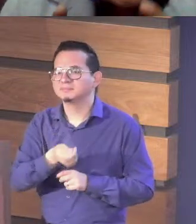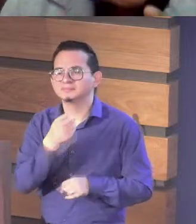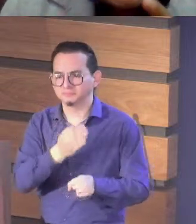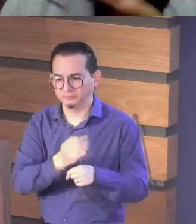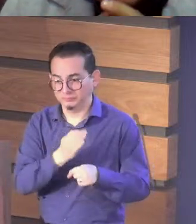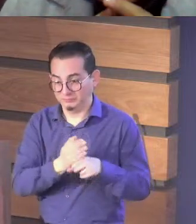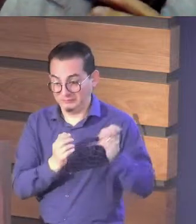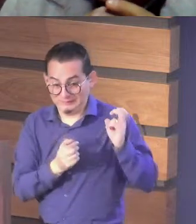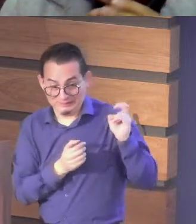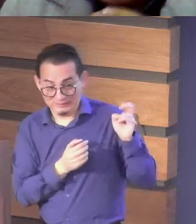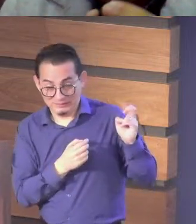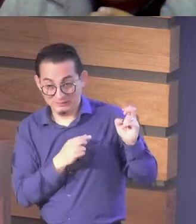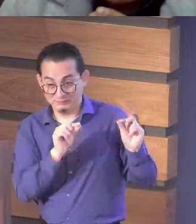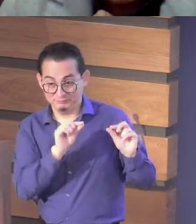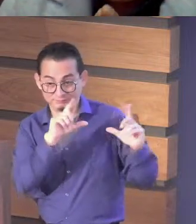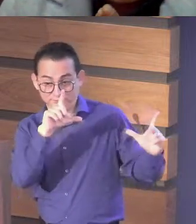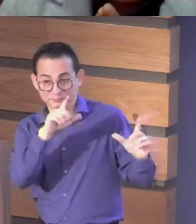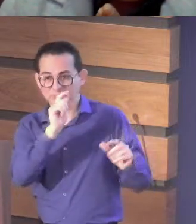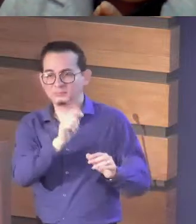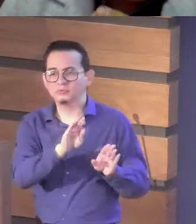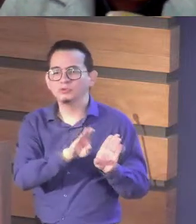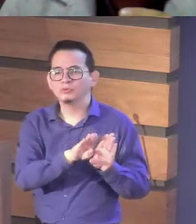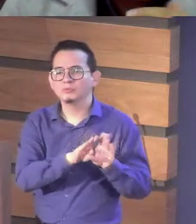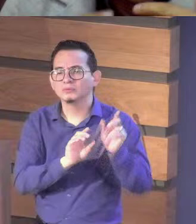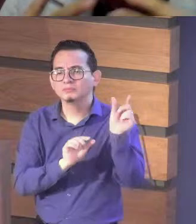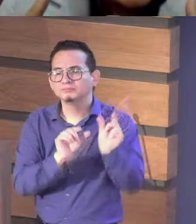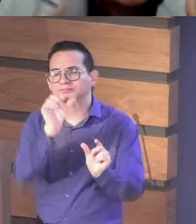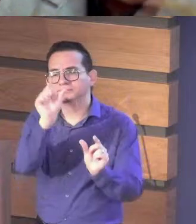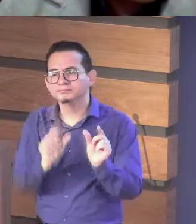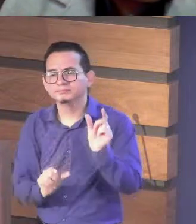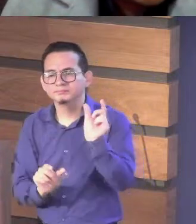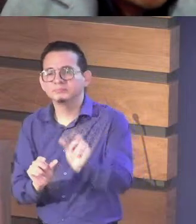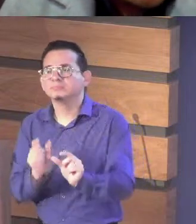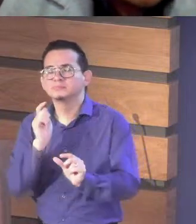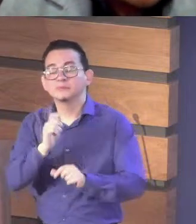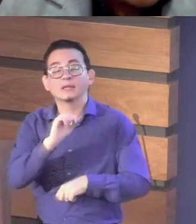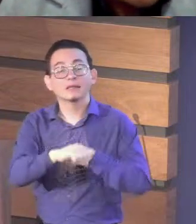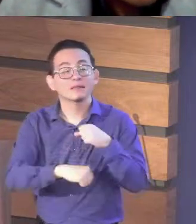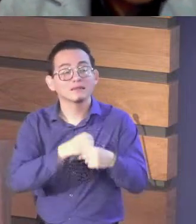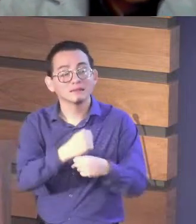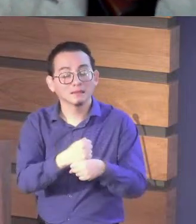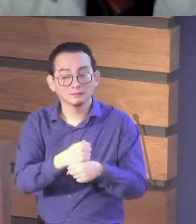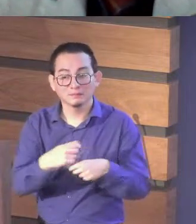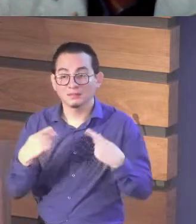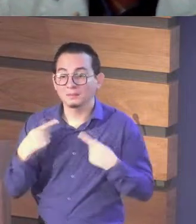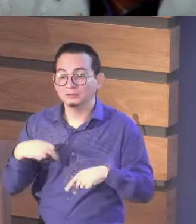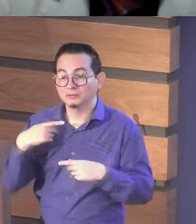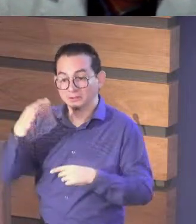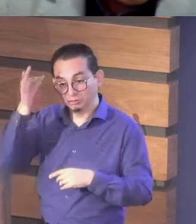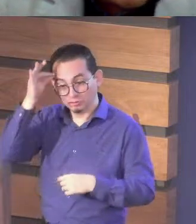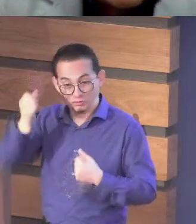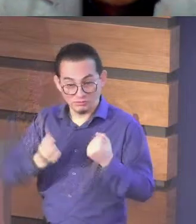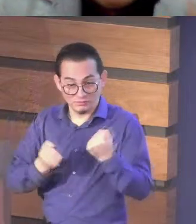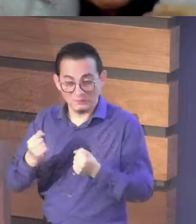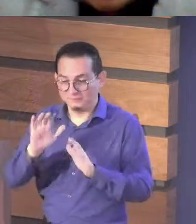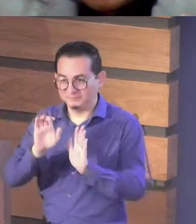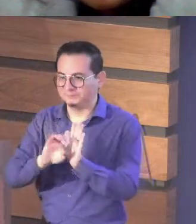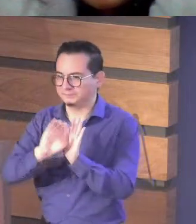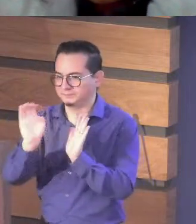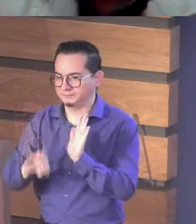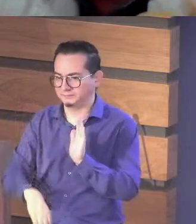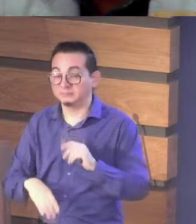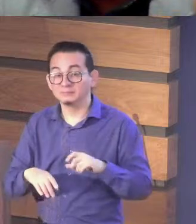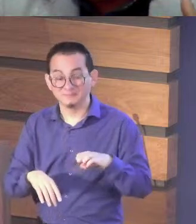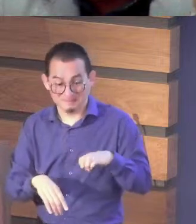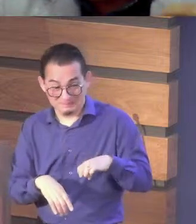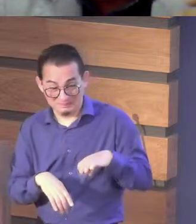esta relación de columnas se hizo entre la edad y el daño auditivo. Por ejemplo, a mayor edad,